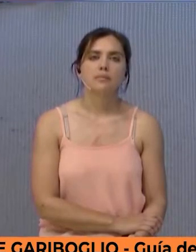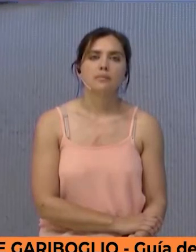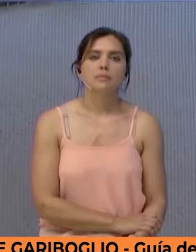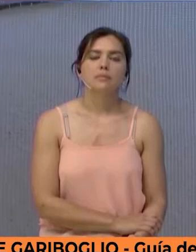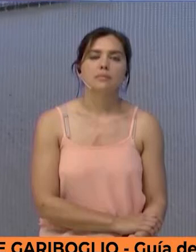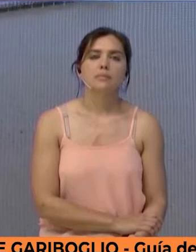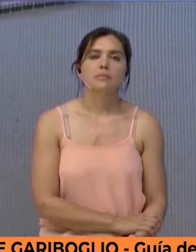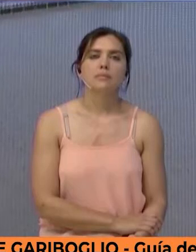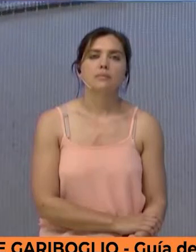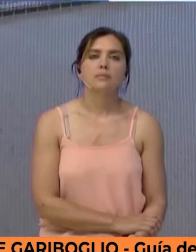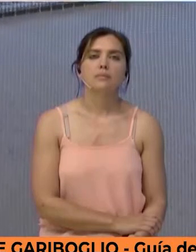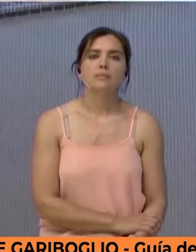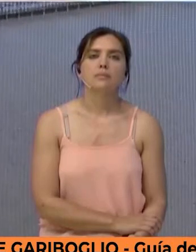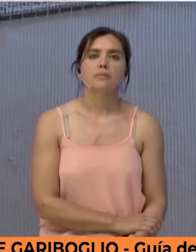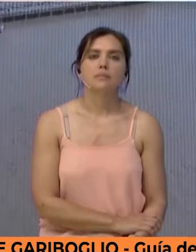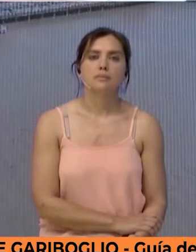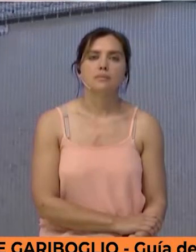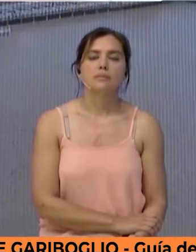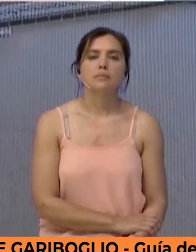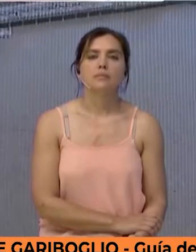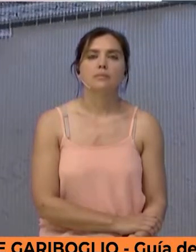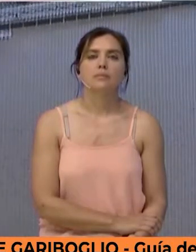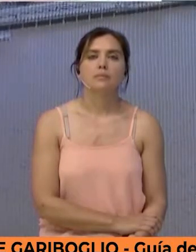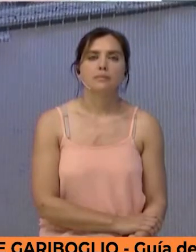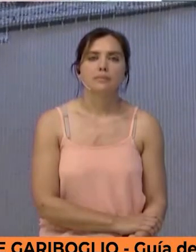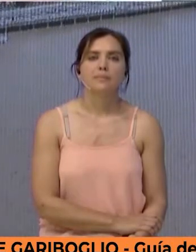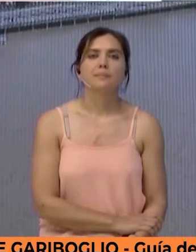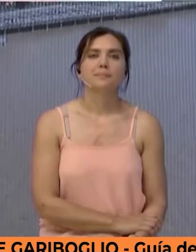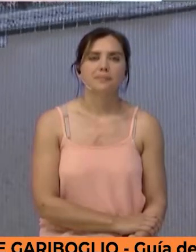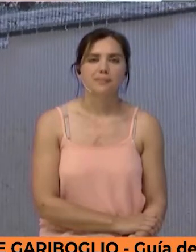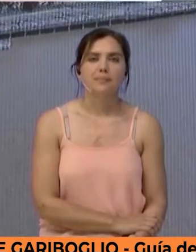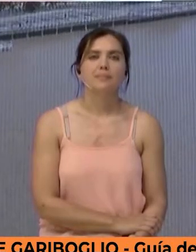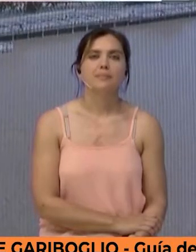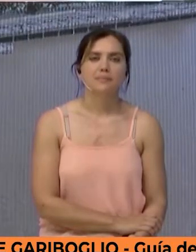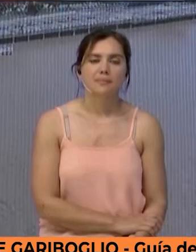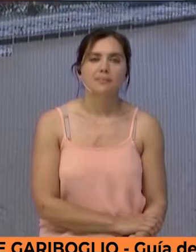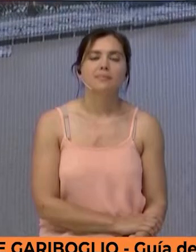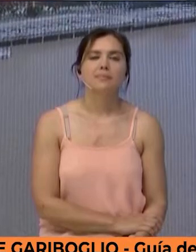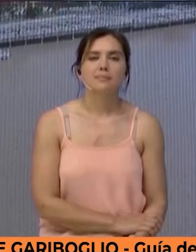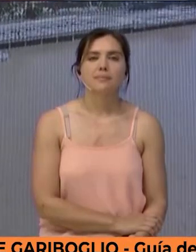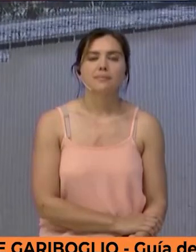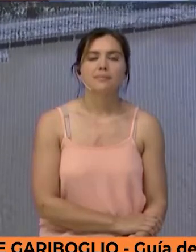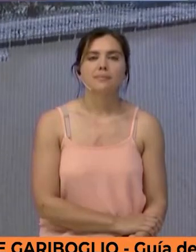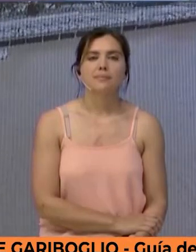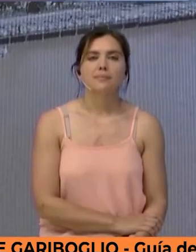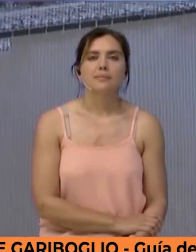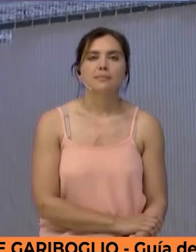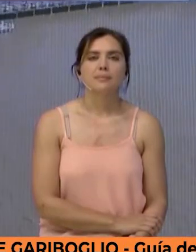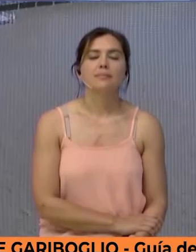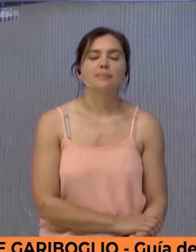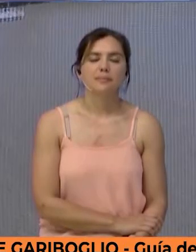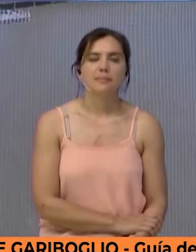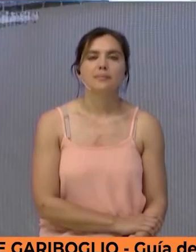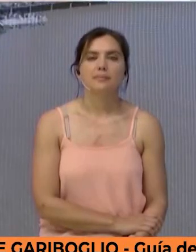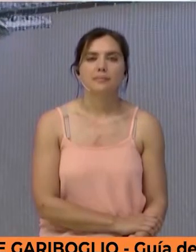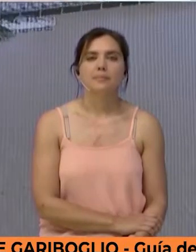los recorridos de ecoturismo, pero digamos, a su vez tiene esa belleza de ponernos en contacto directo con la naturaleza, ¿no? Sobre todo para el hombre urbano que vive de las grandes